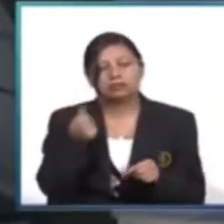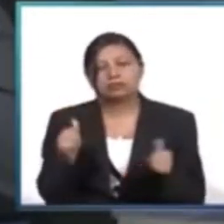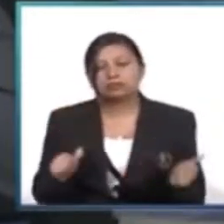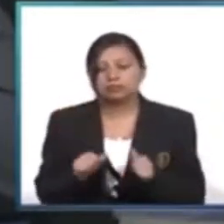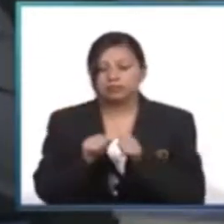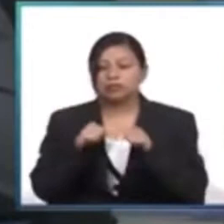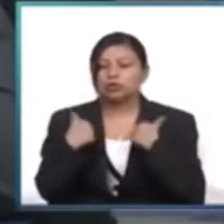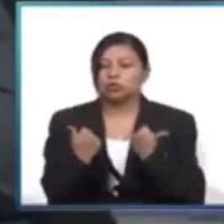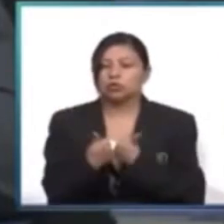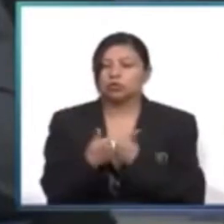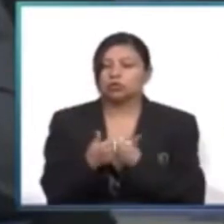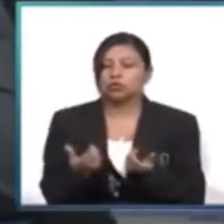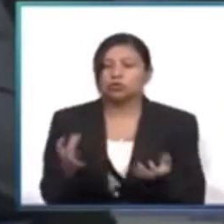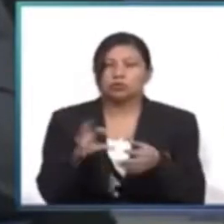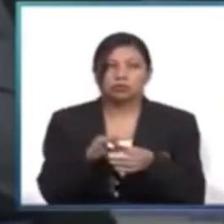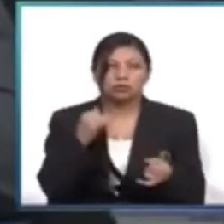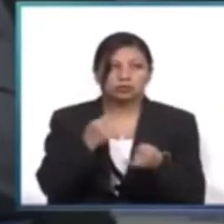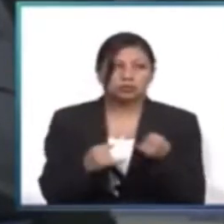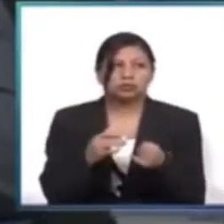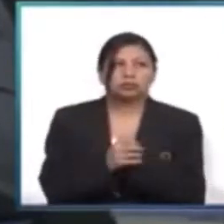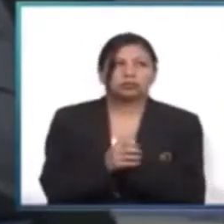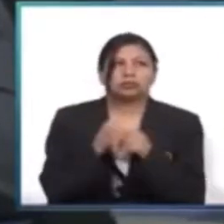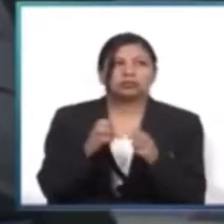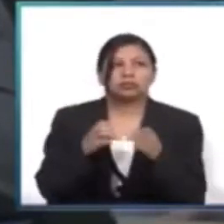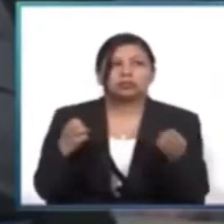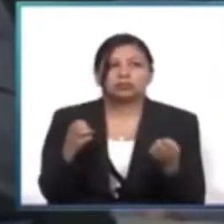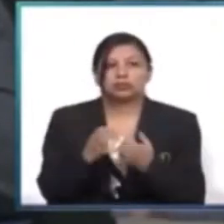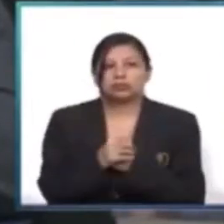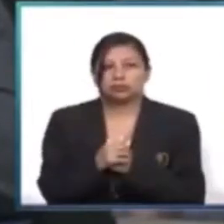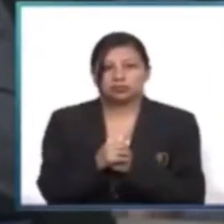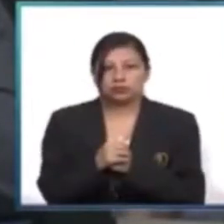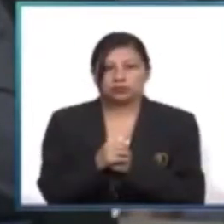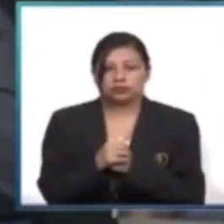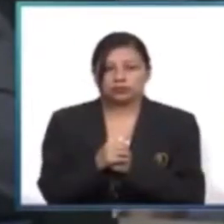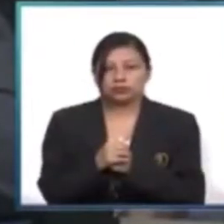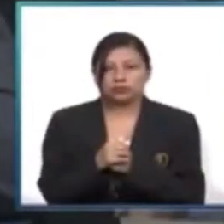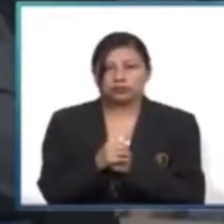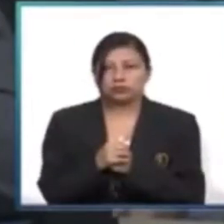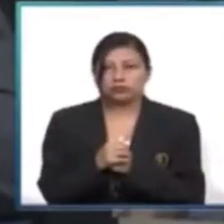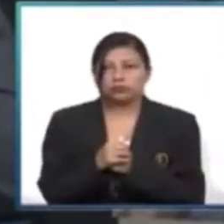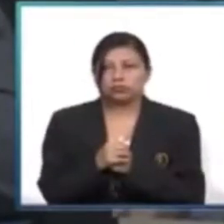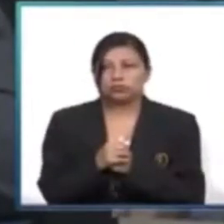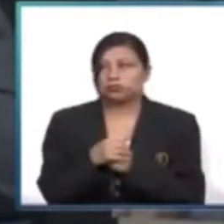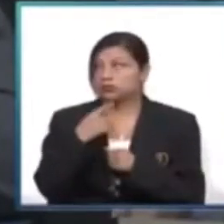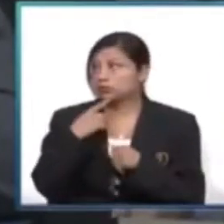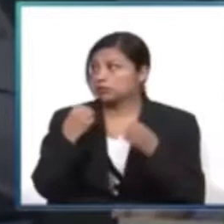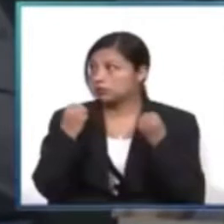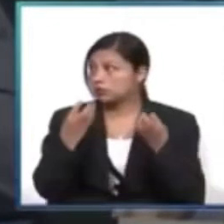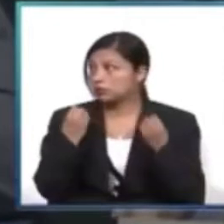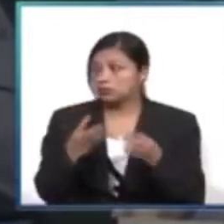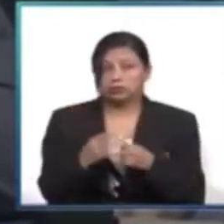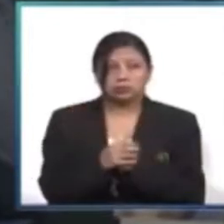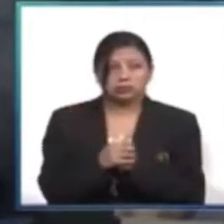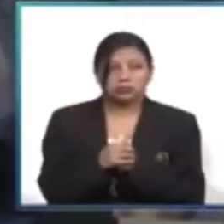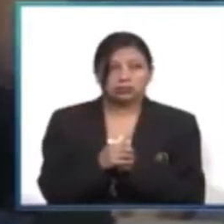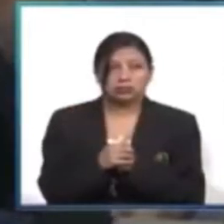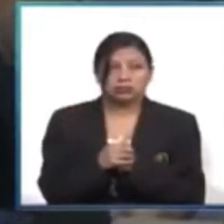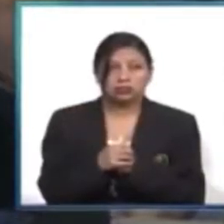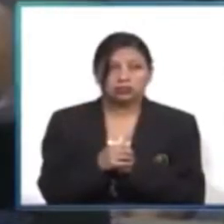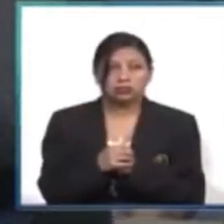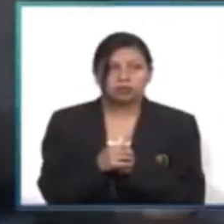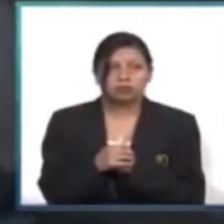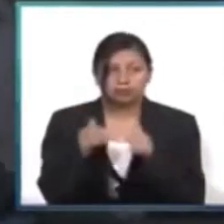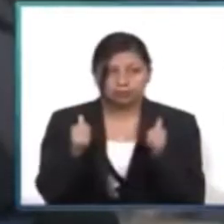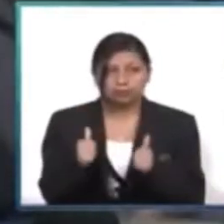con ella. Ahorita, déjeme terminar. Entonces, según tenemos información, pues ellos son, pues, y qué